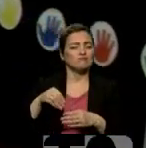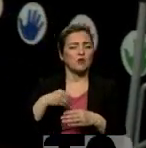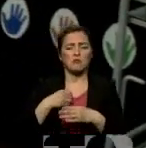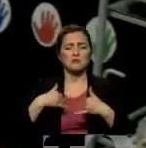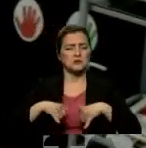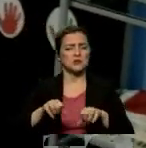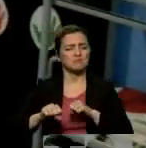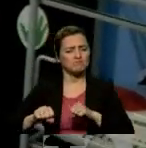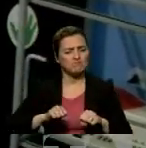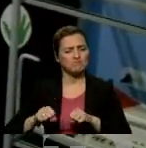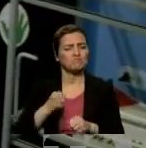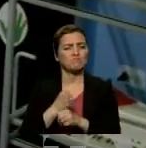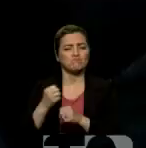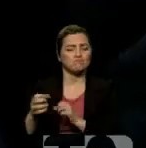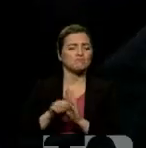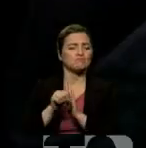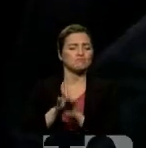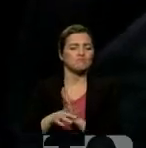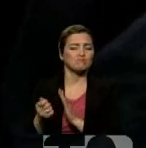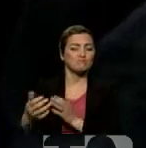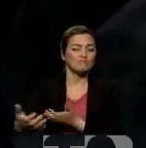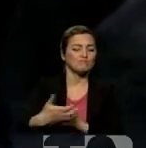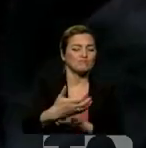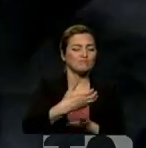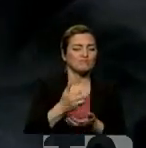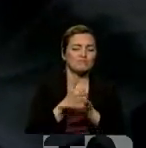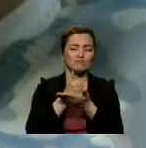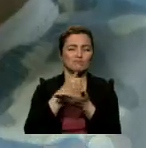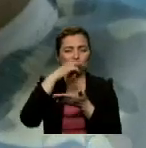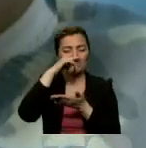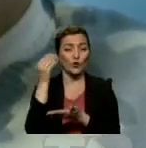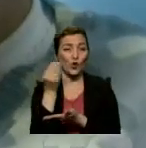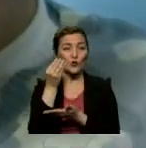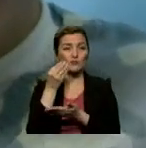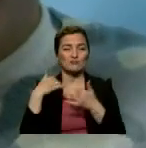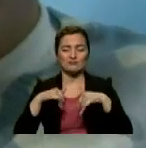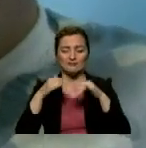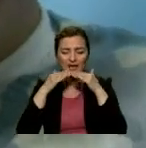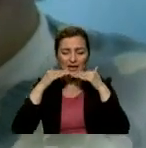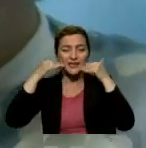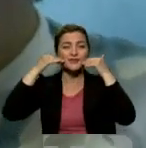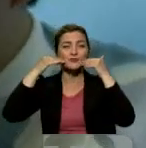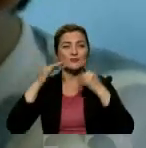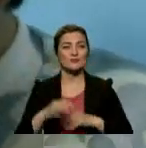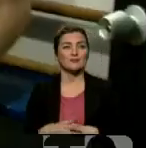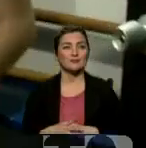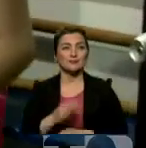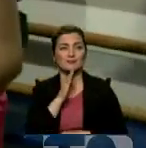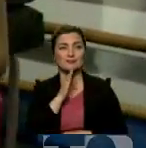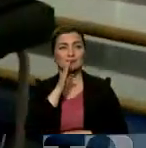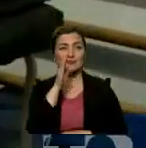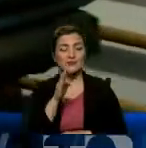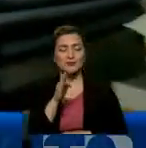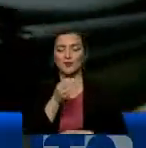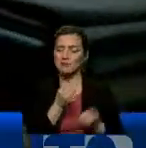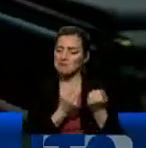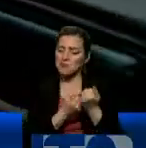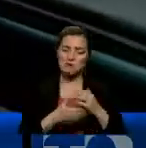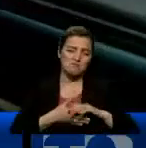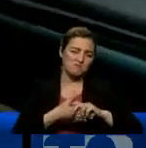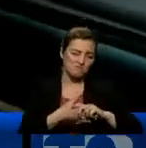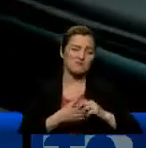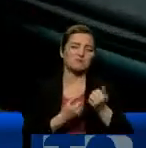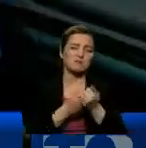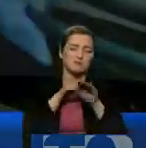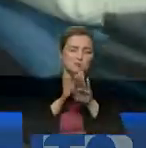nunca paran. Ayudemos a que estos niños y jóvenes sigan sonriendo, que sepan que siempre una mano amiga